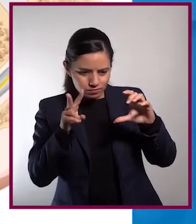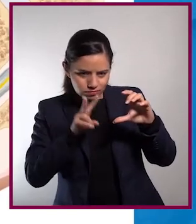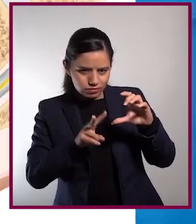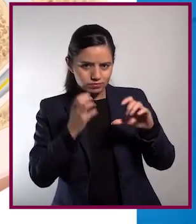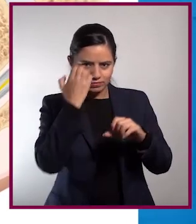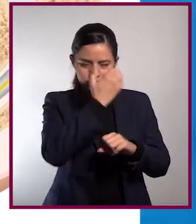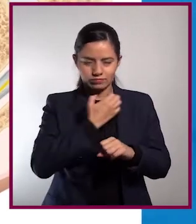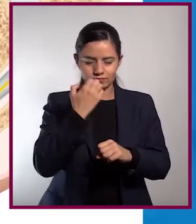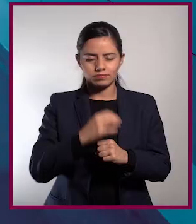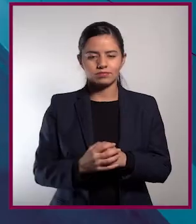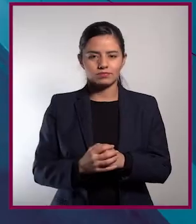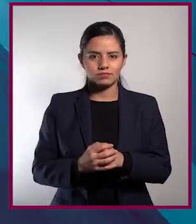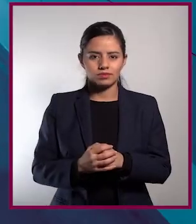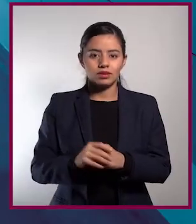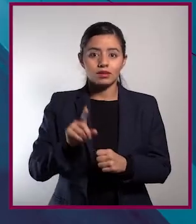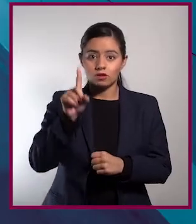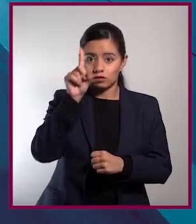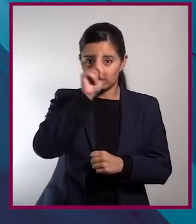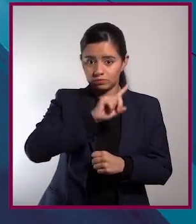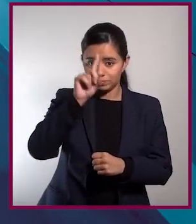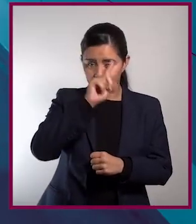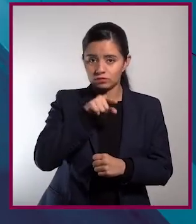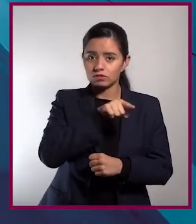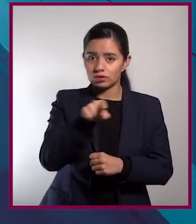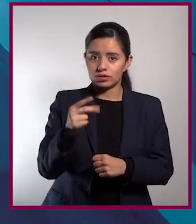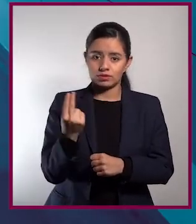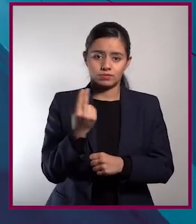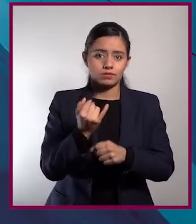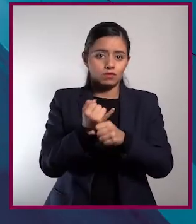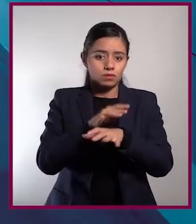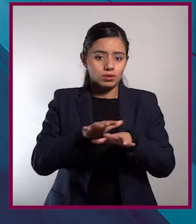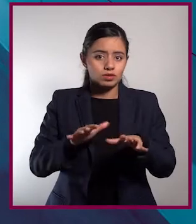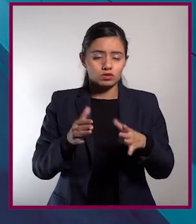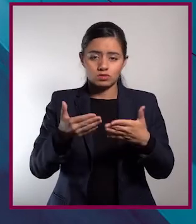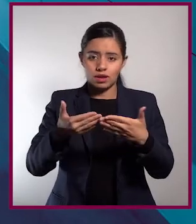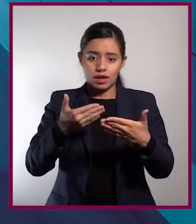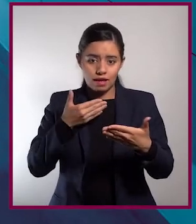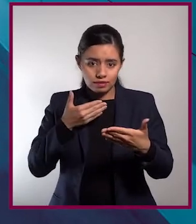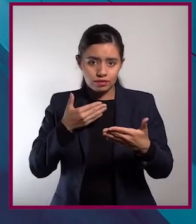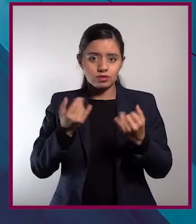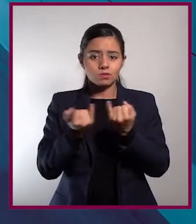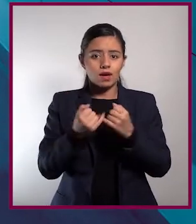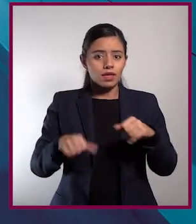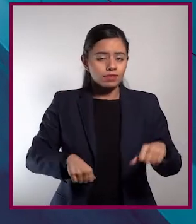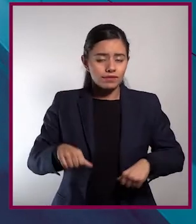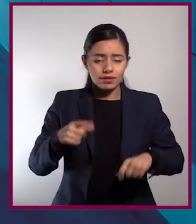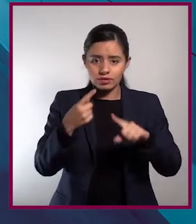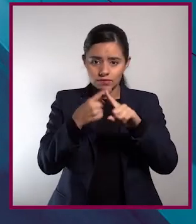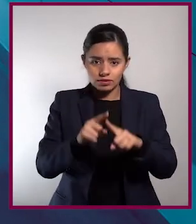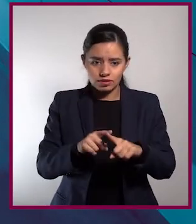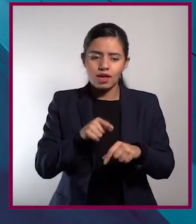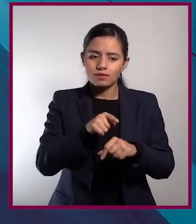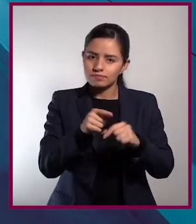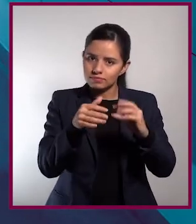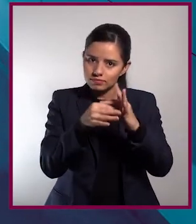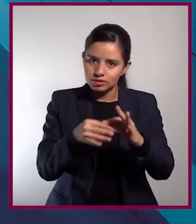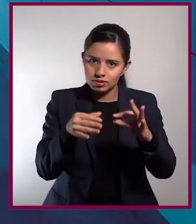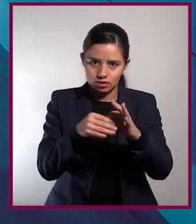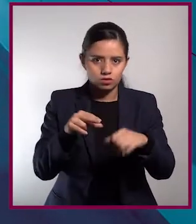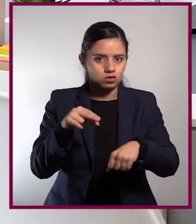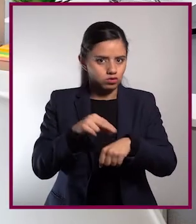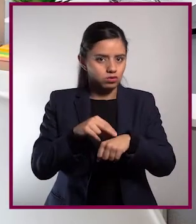pelvis. Es recomendable informar todos los antecedentes y actividades al doctor para tener un